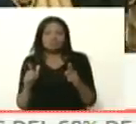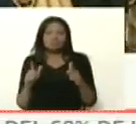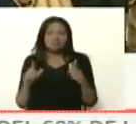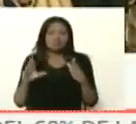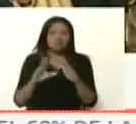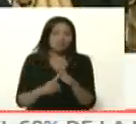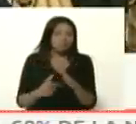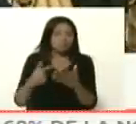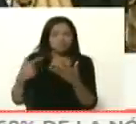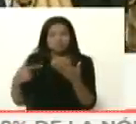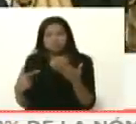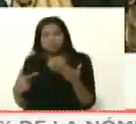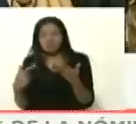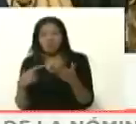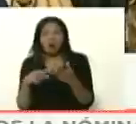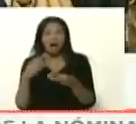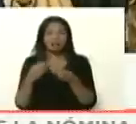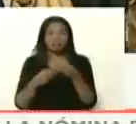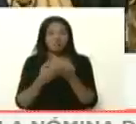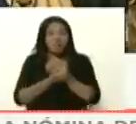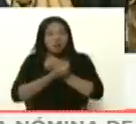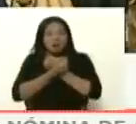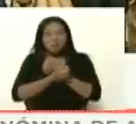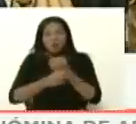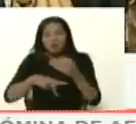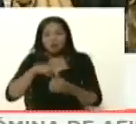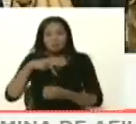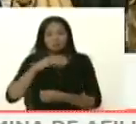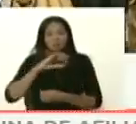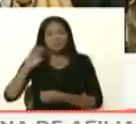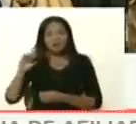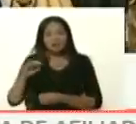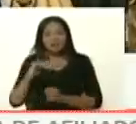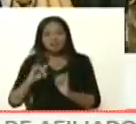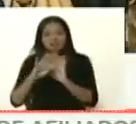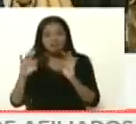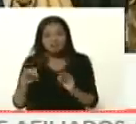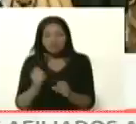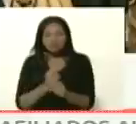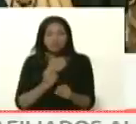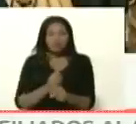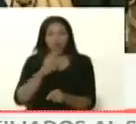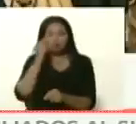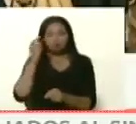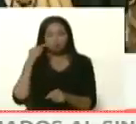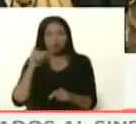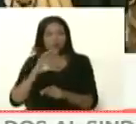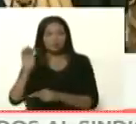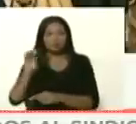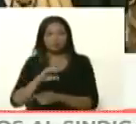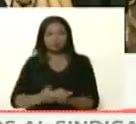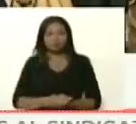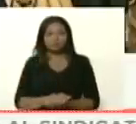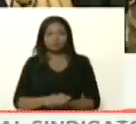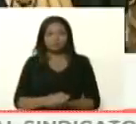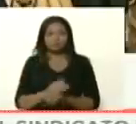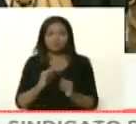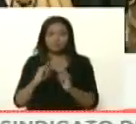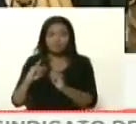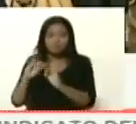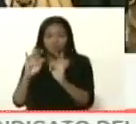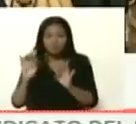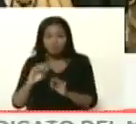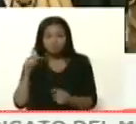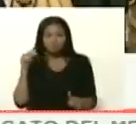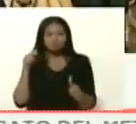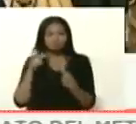corruptela, y haciéndolo con amor, con pasión patria, como lo hacen los trabajadores y las trabajadoras del país. Ese es el camino,